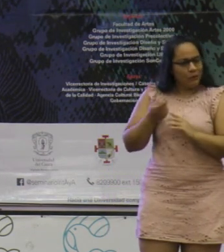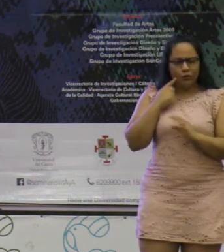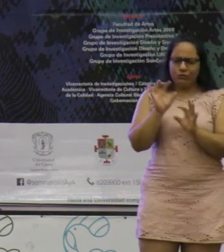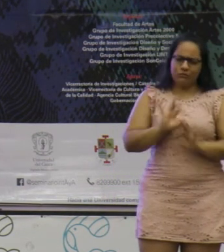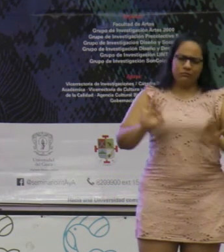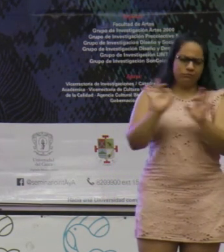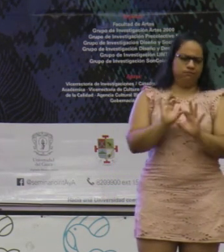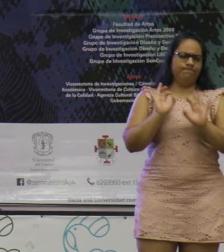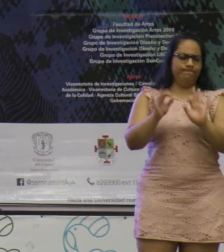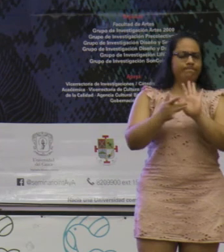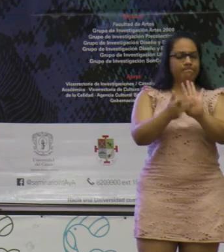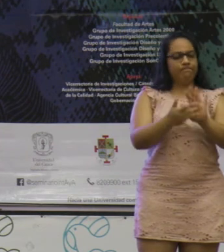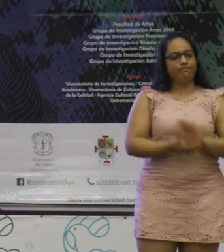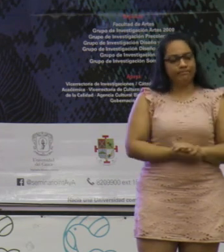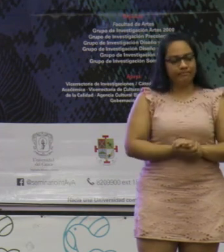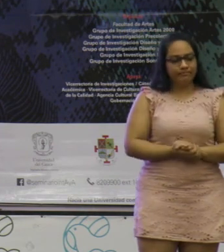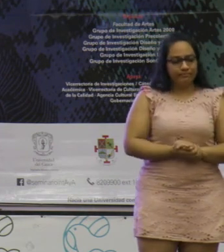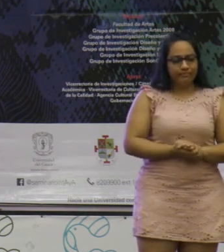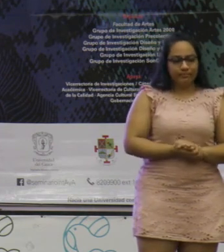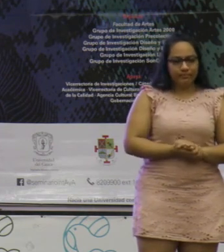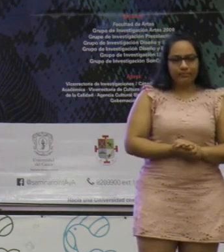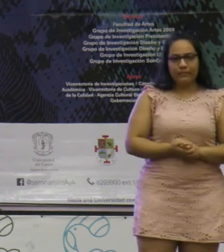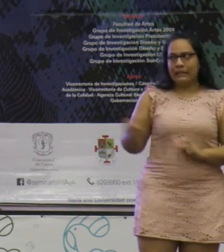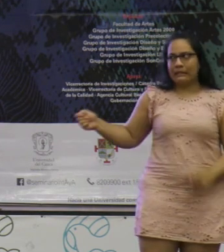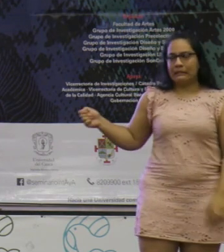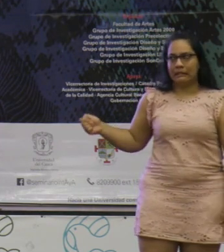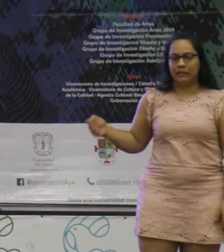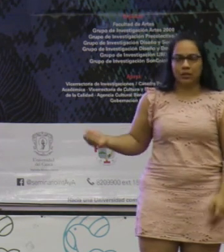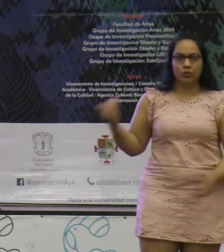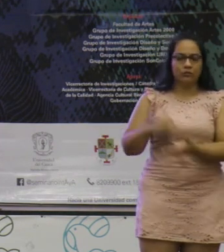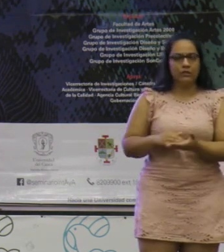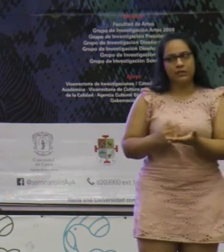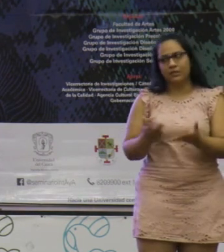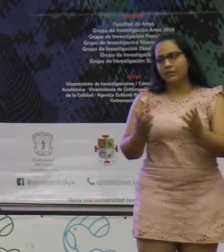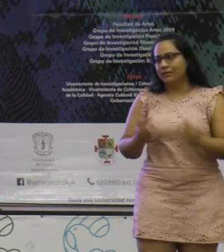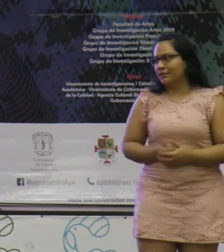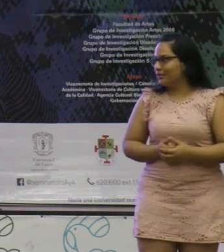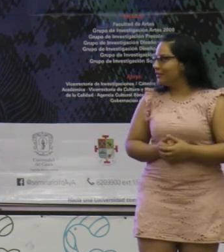valiosa de mostrar. Otra vez se bloqueó y se nos fue el chico.